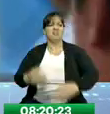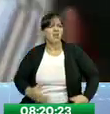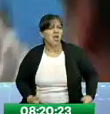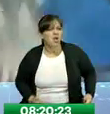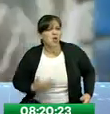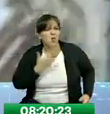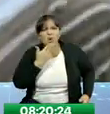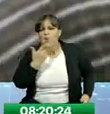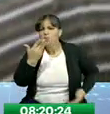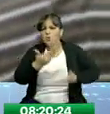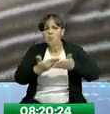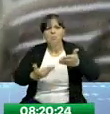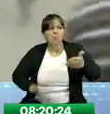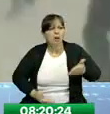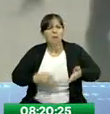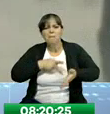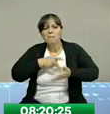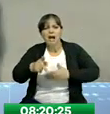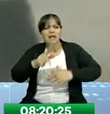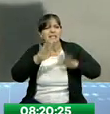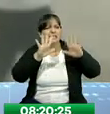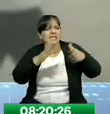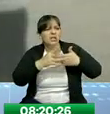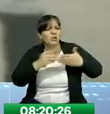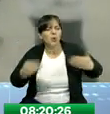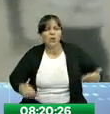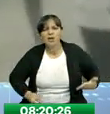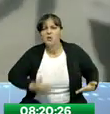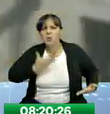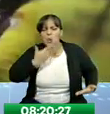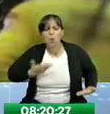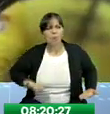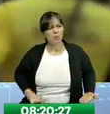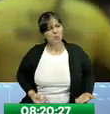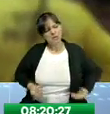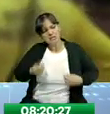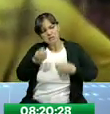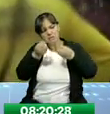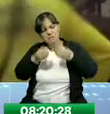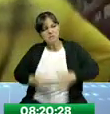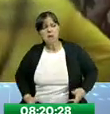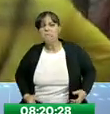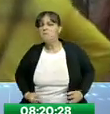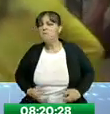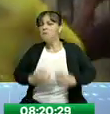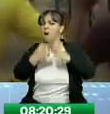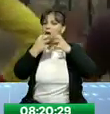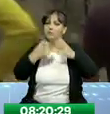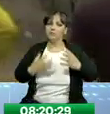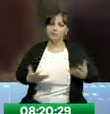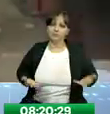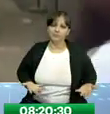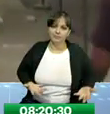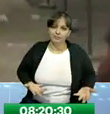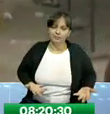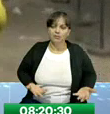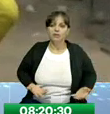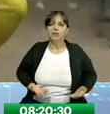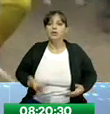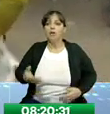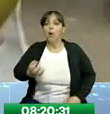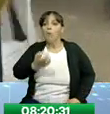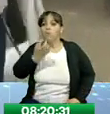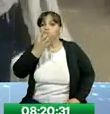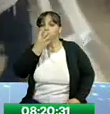público por ejemplo ni atacar a los policías eso es la instrucción del patrullero y lo demás son tendrá que responder lo